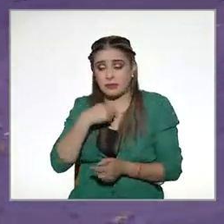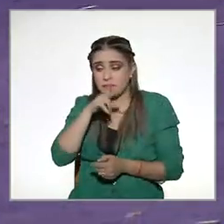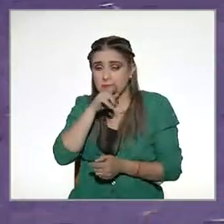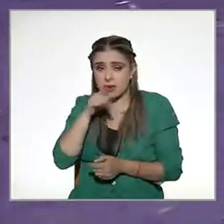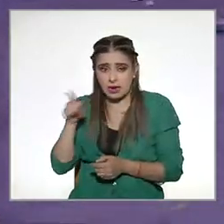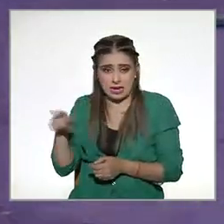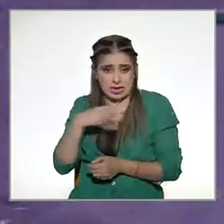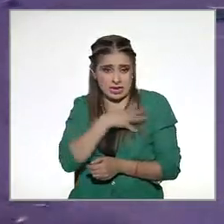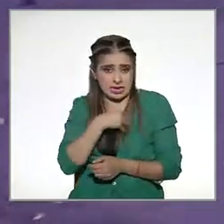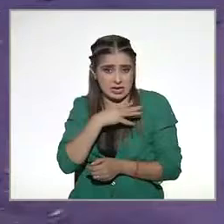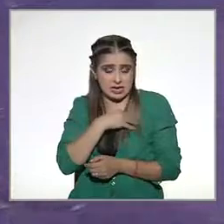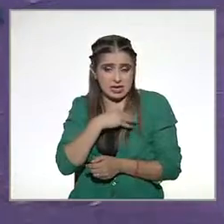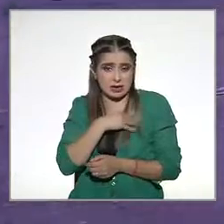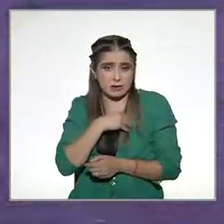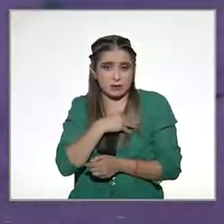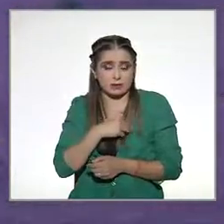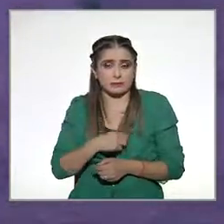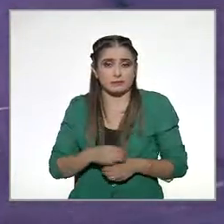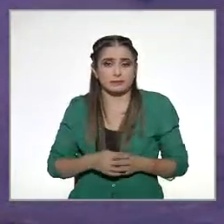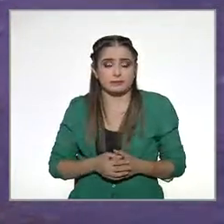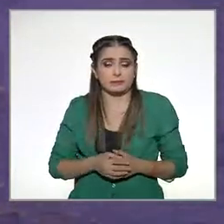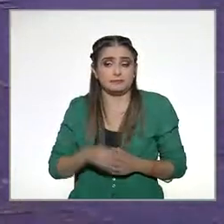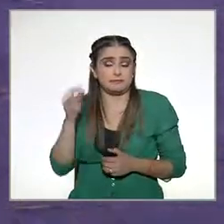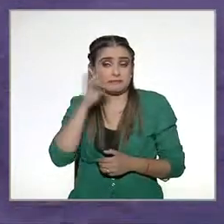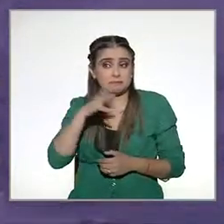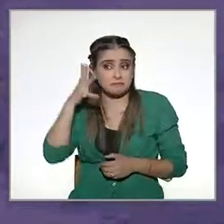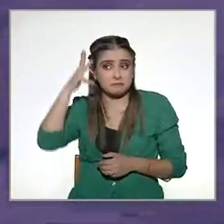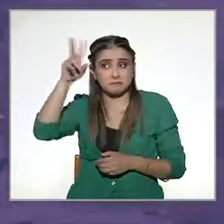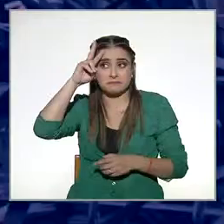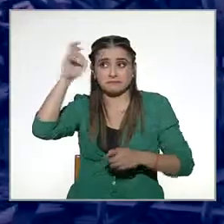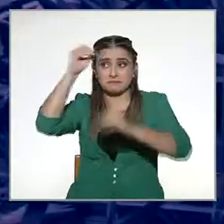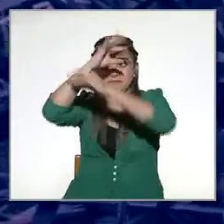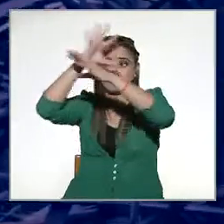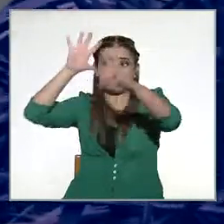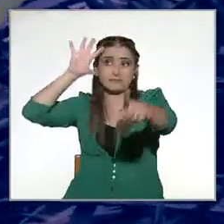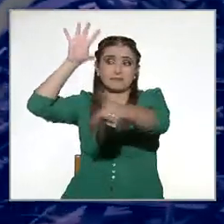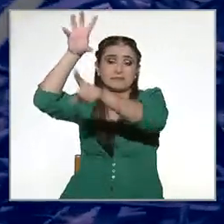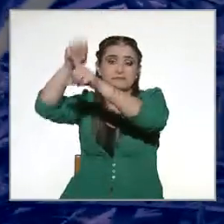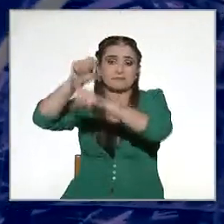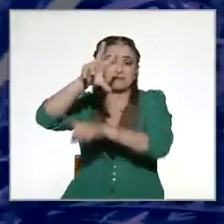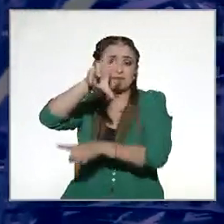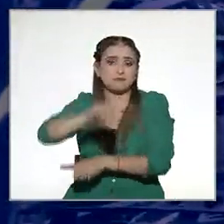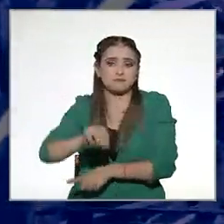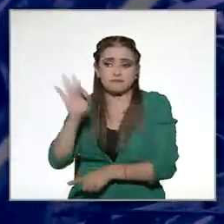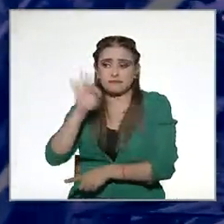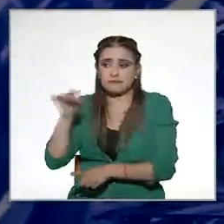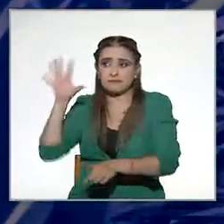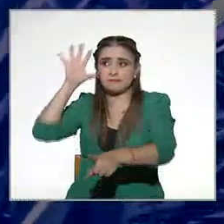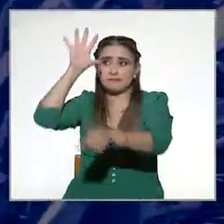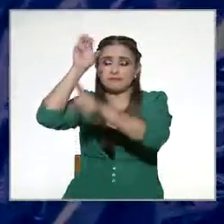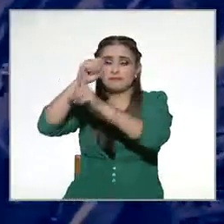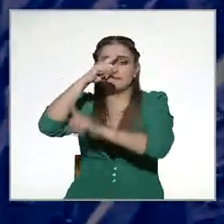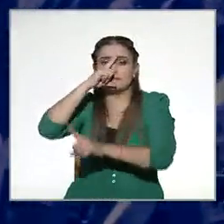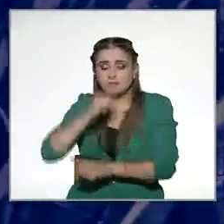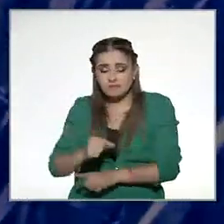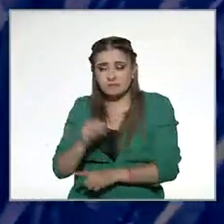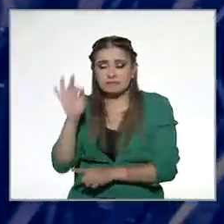no logre su sueño, no logre hacer lo que a él le gusta, lo que él quiere,